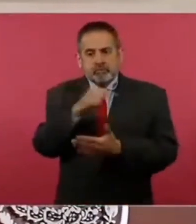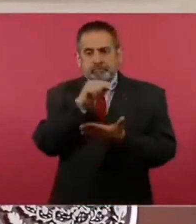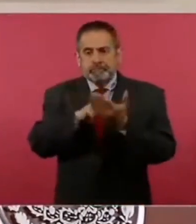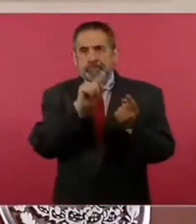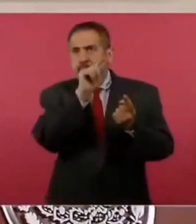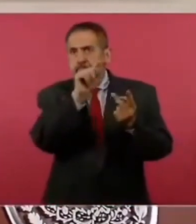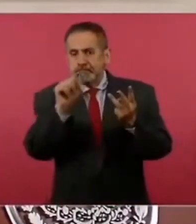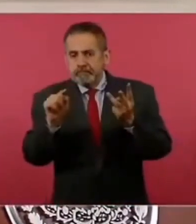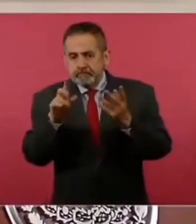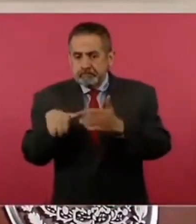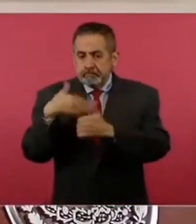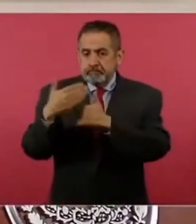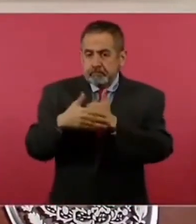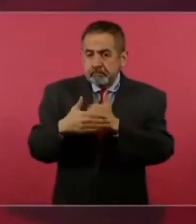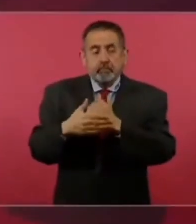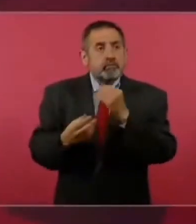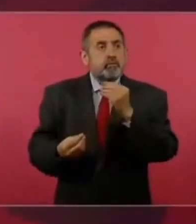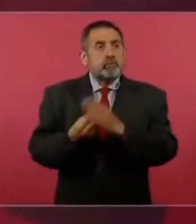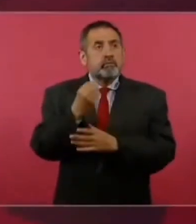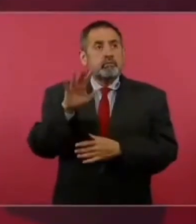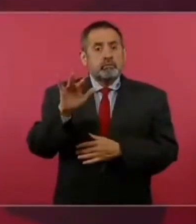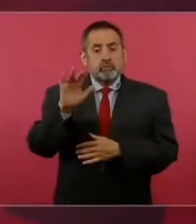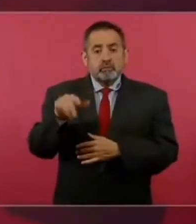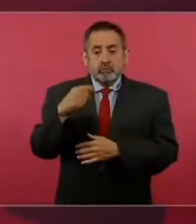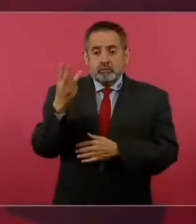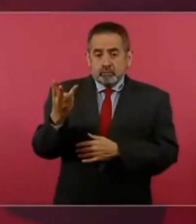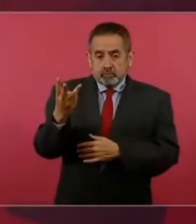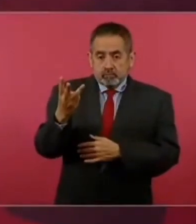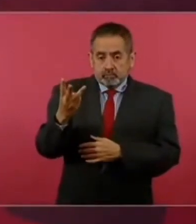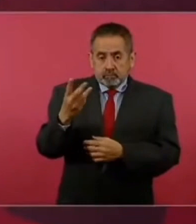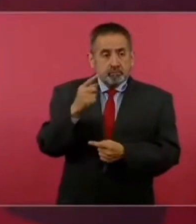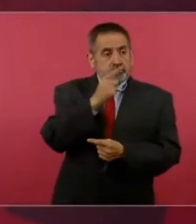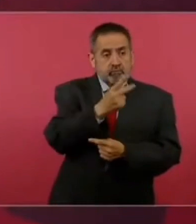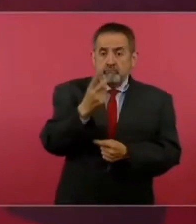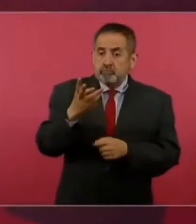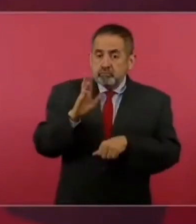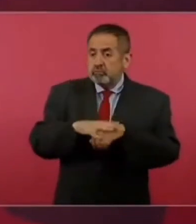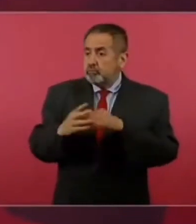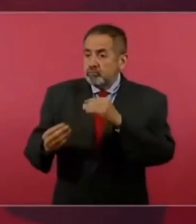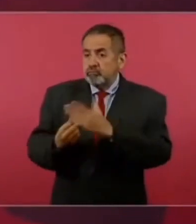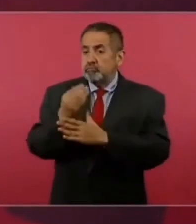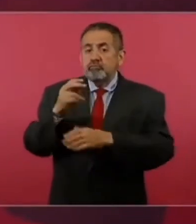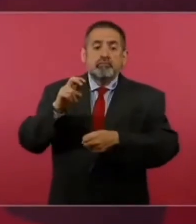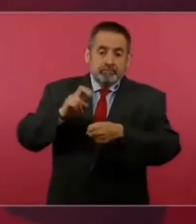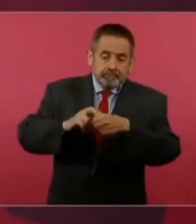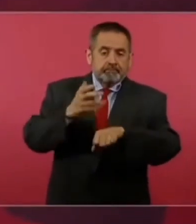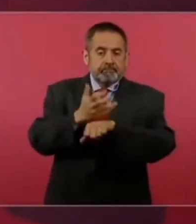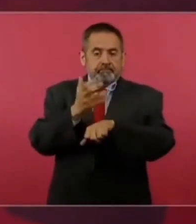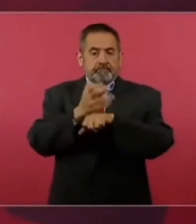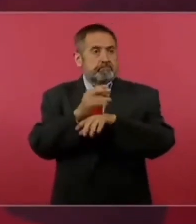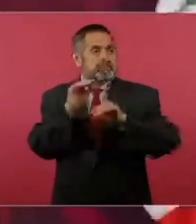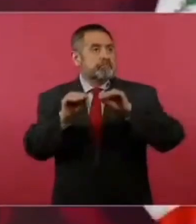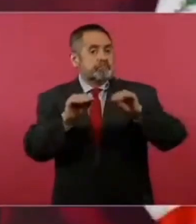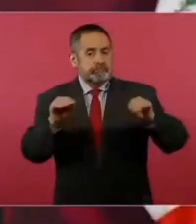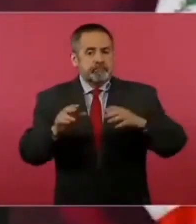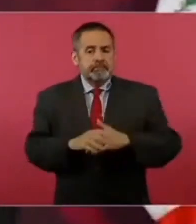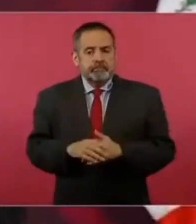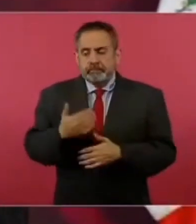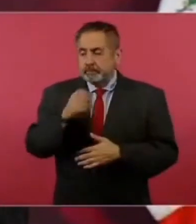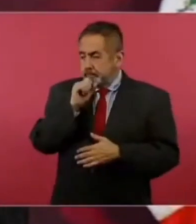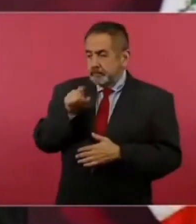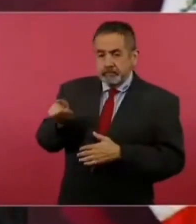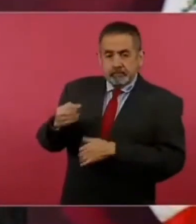el 53 número 53 de los consulados en Estados Unidos y la